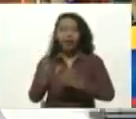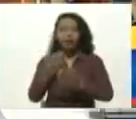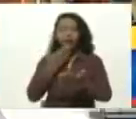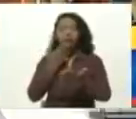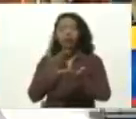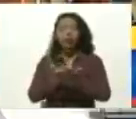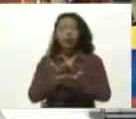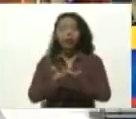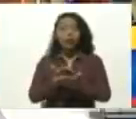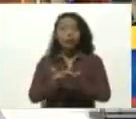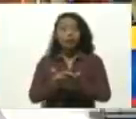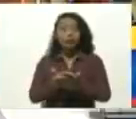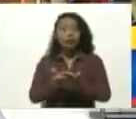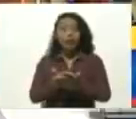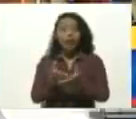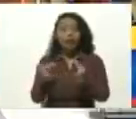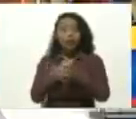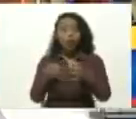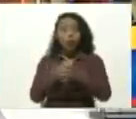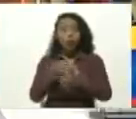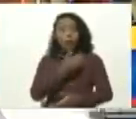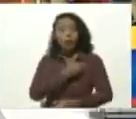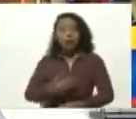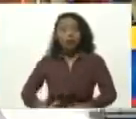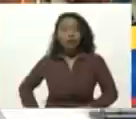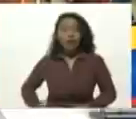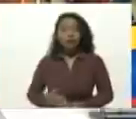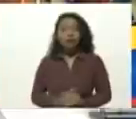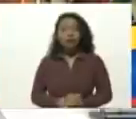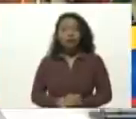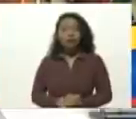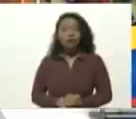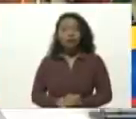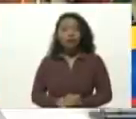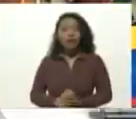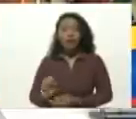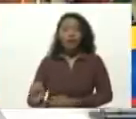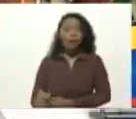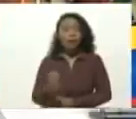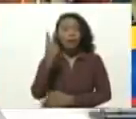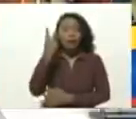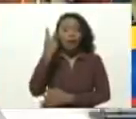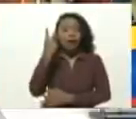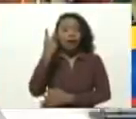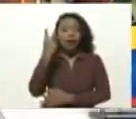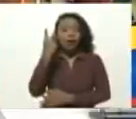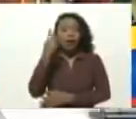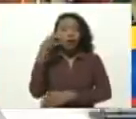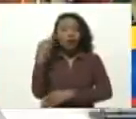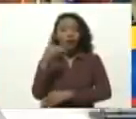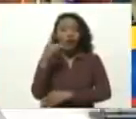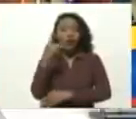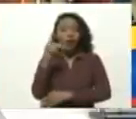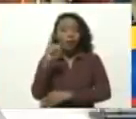propuesto en la Comisión Presidencial desde el 1 de